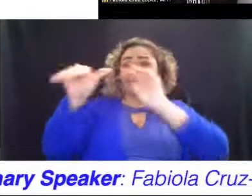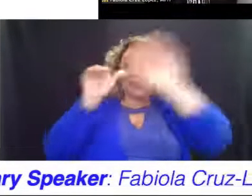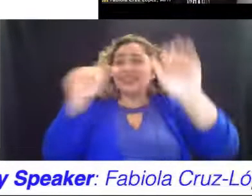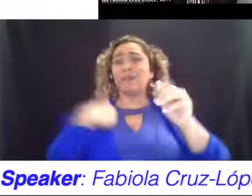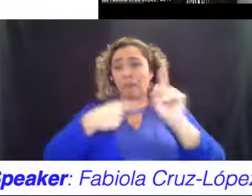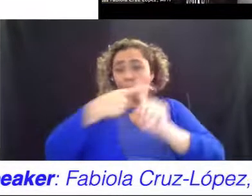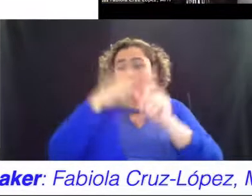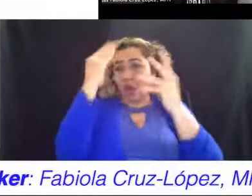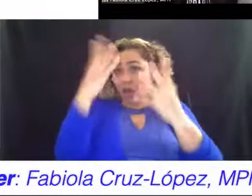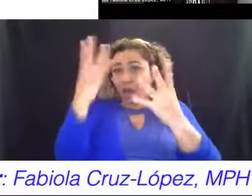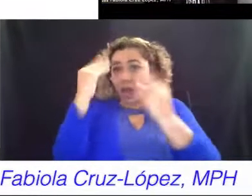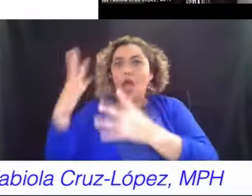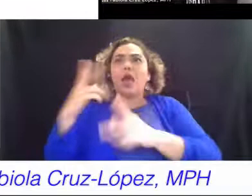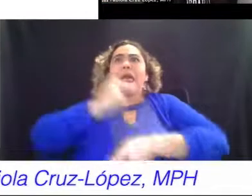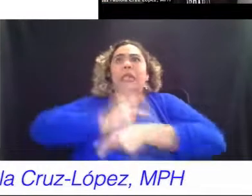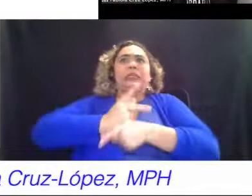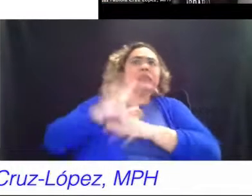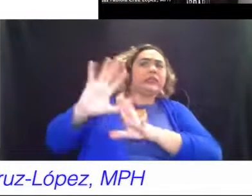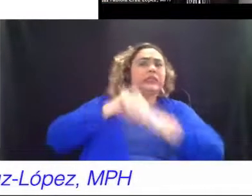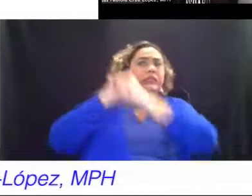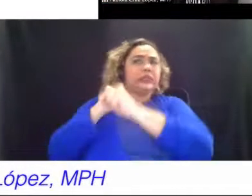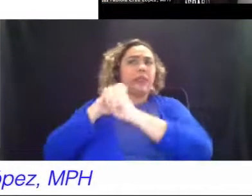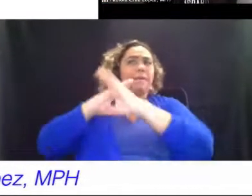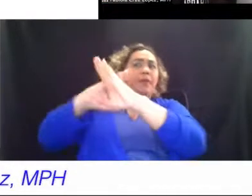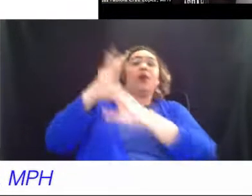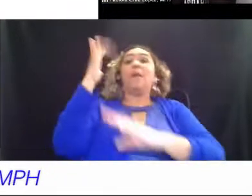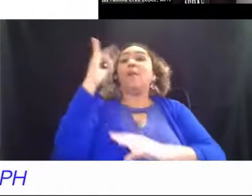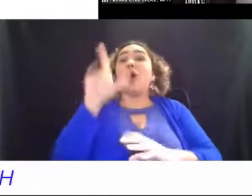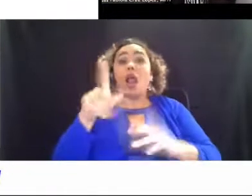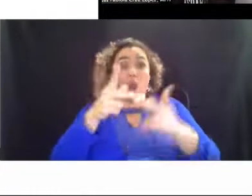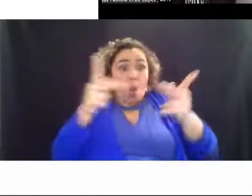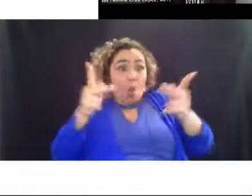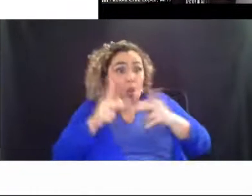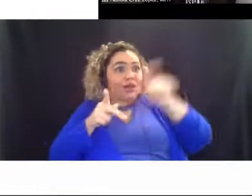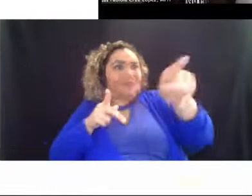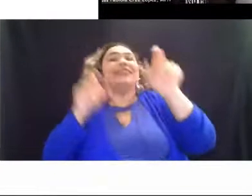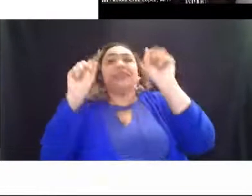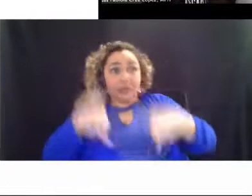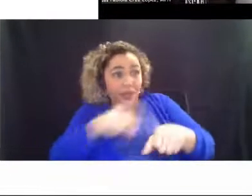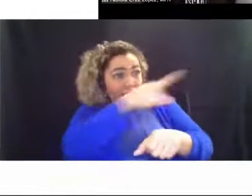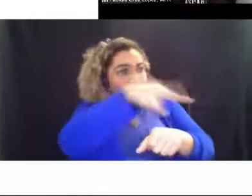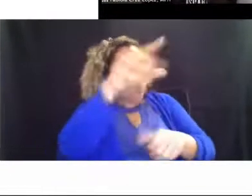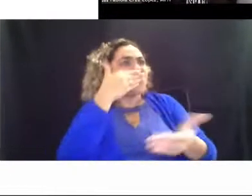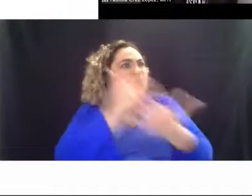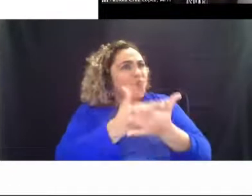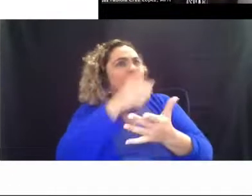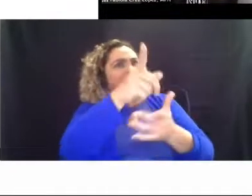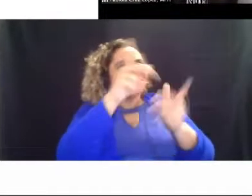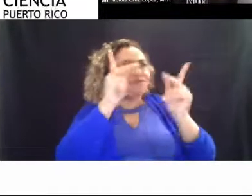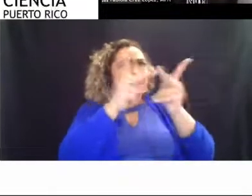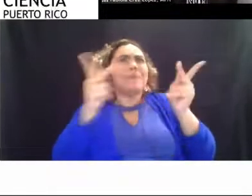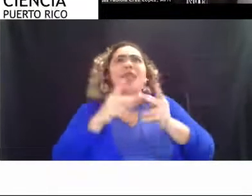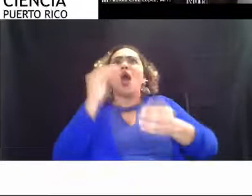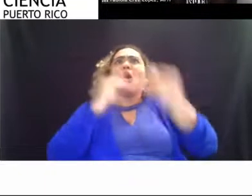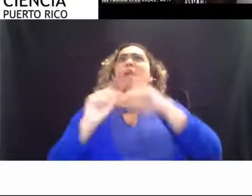promover las medidas de prevención, promover los lugares que sí practican las medidas de prevención.